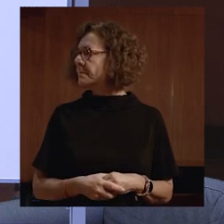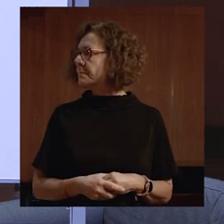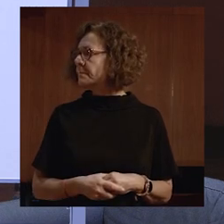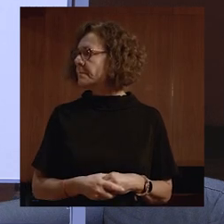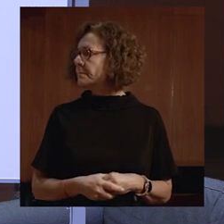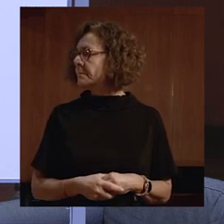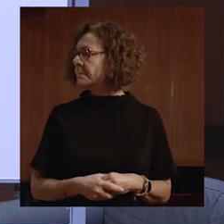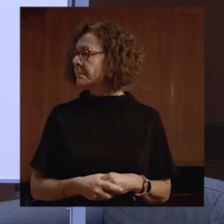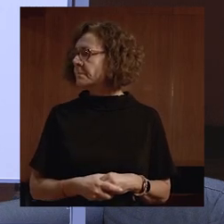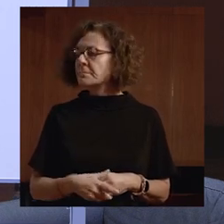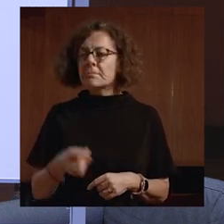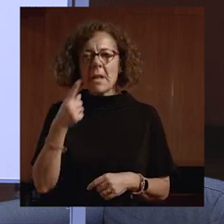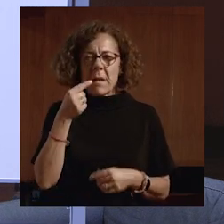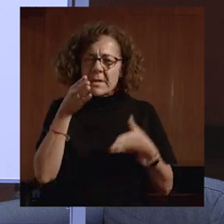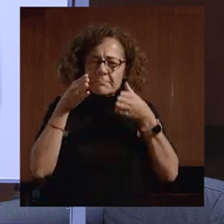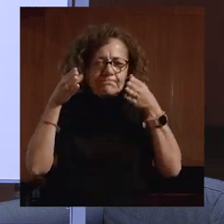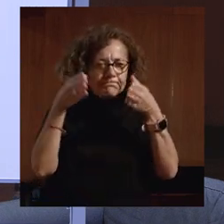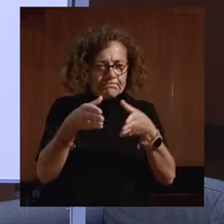Vamos al turrón.